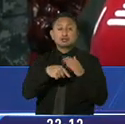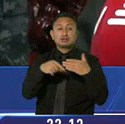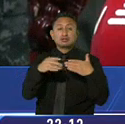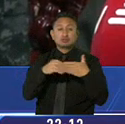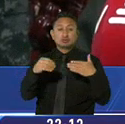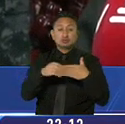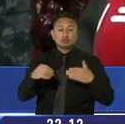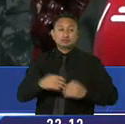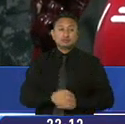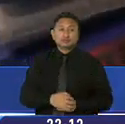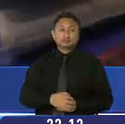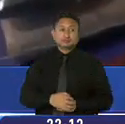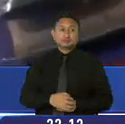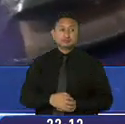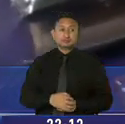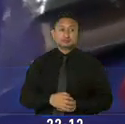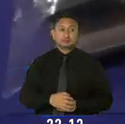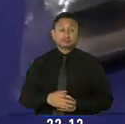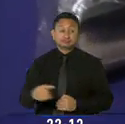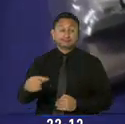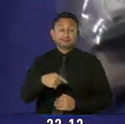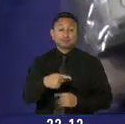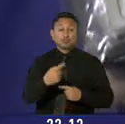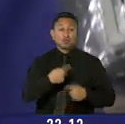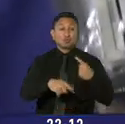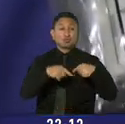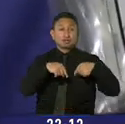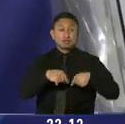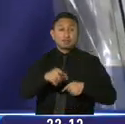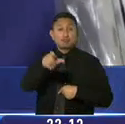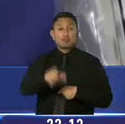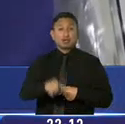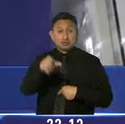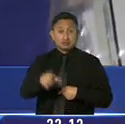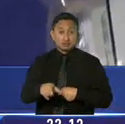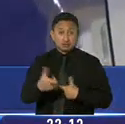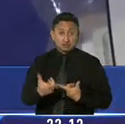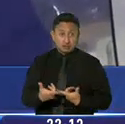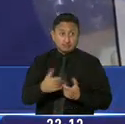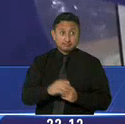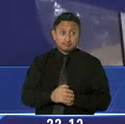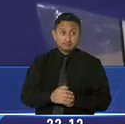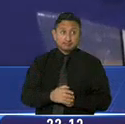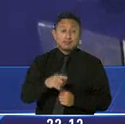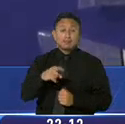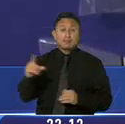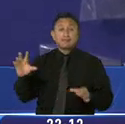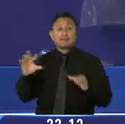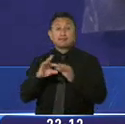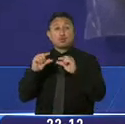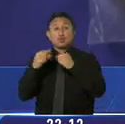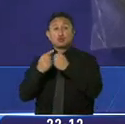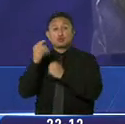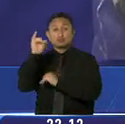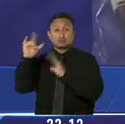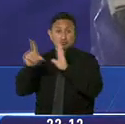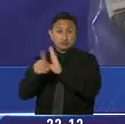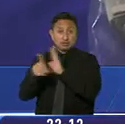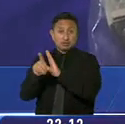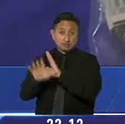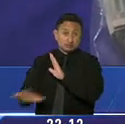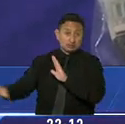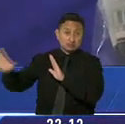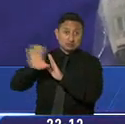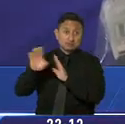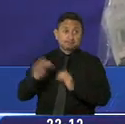$32,000 americanos. Los tentáculos del narcotráfico se apoderan de personas que de una u otra manera mantienen nexos con los grupos irregulares que operan en la zona fronteriza. El paso